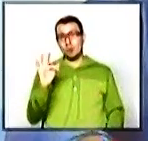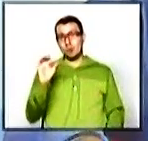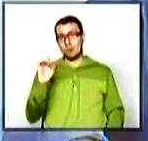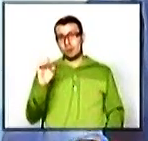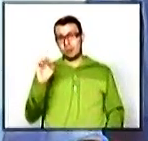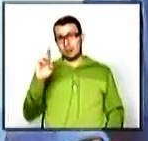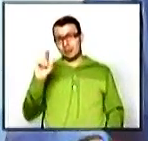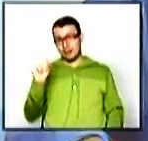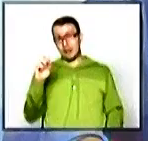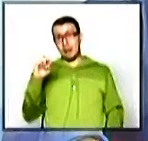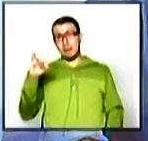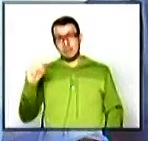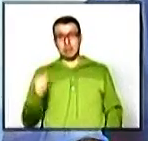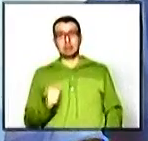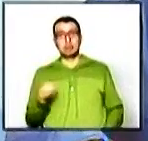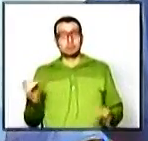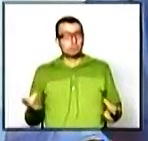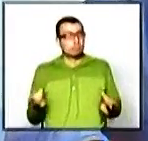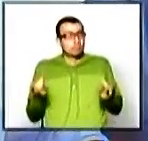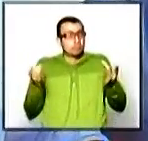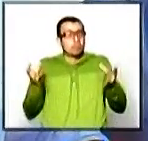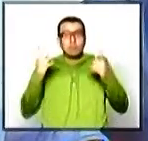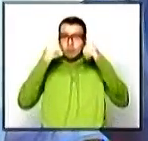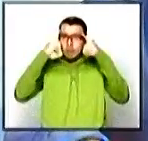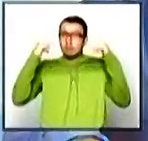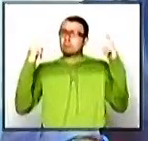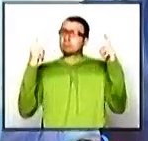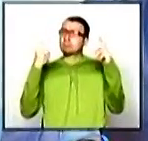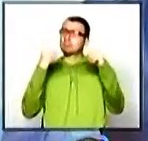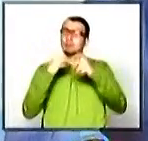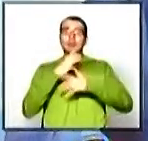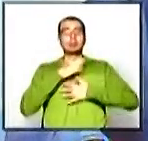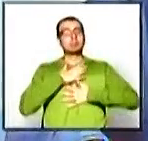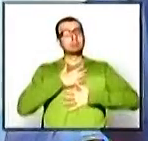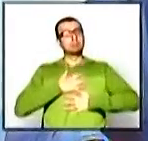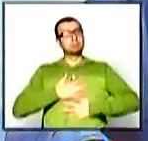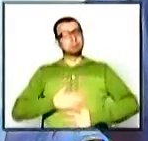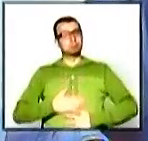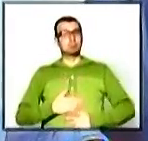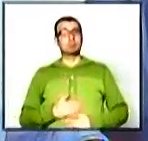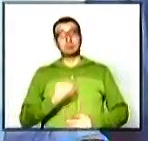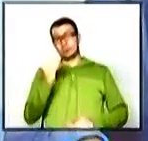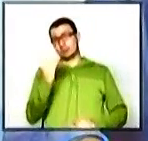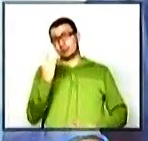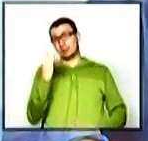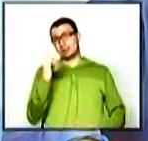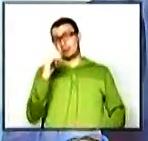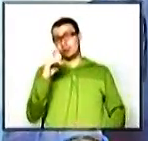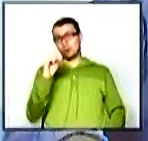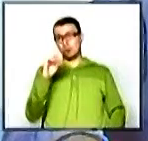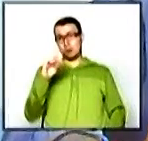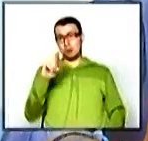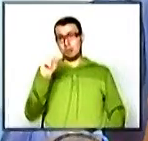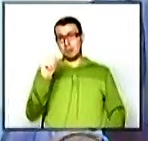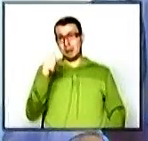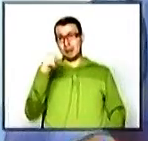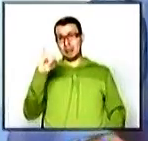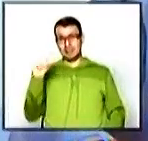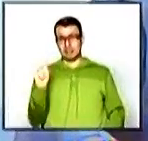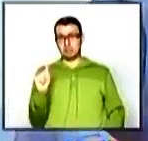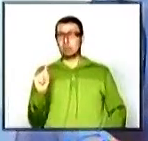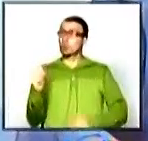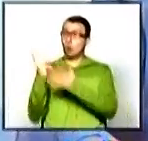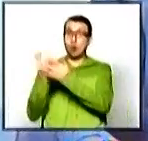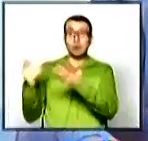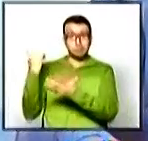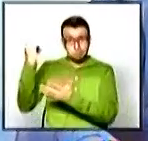yoga, meditación, relajación, quiropraxia. Y uno dice, ¿cómo dejan olvidar